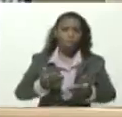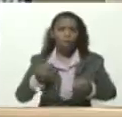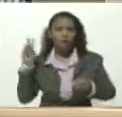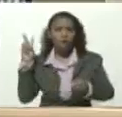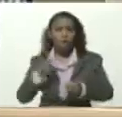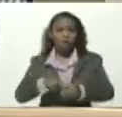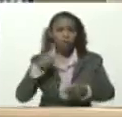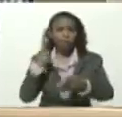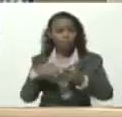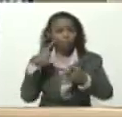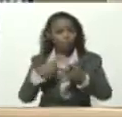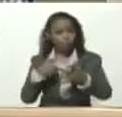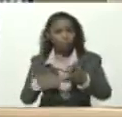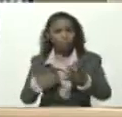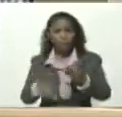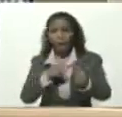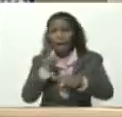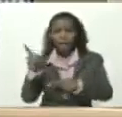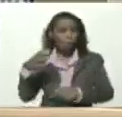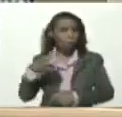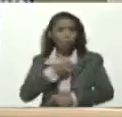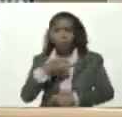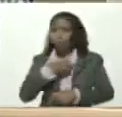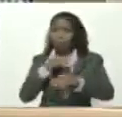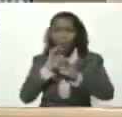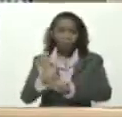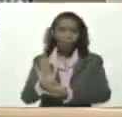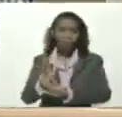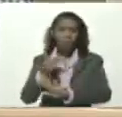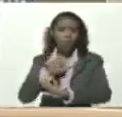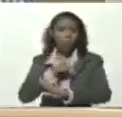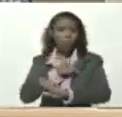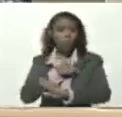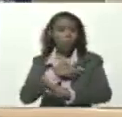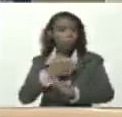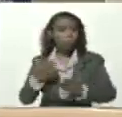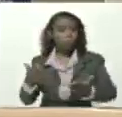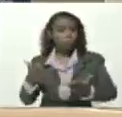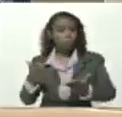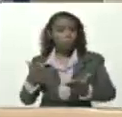etc. Eso no va a ser posible. Nosotros